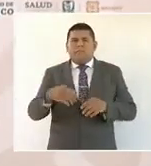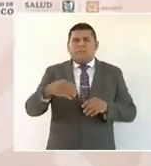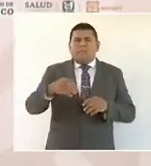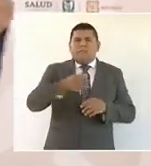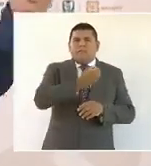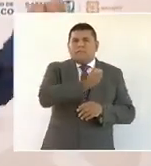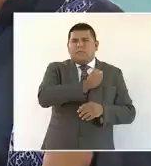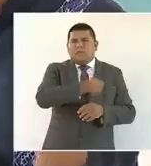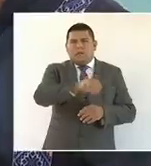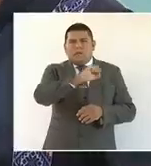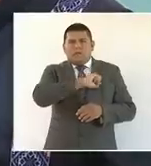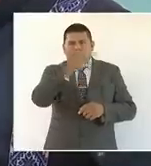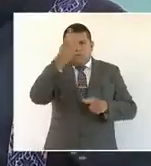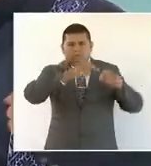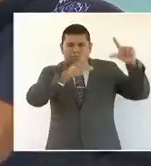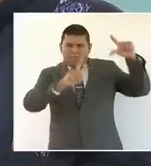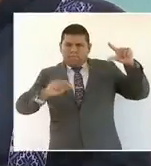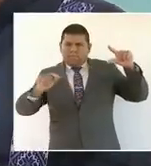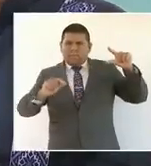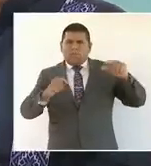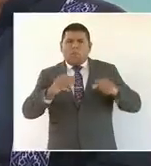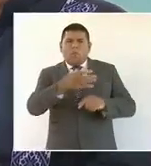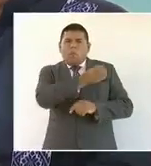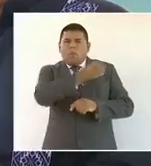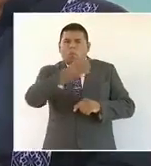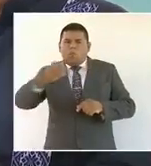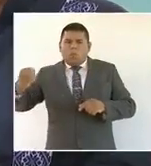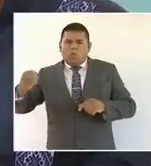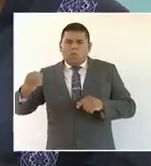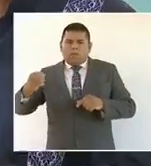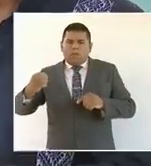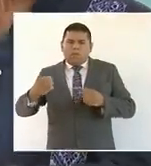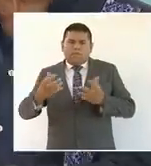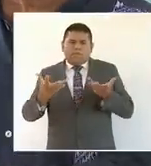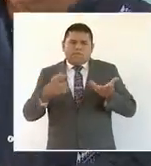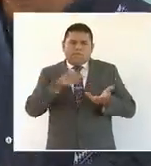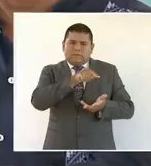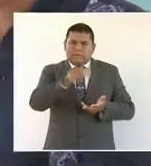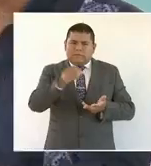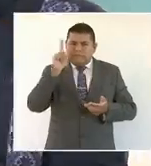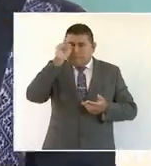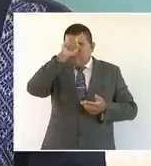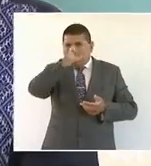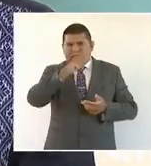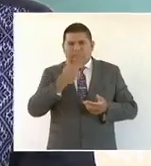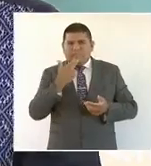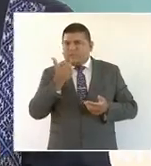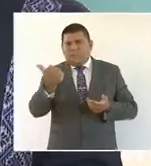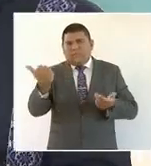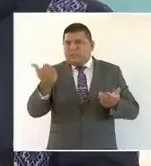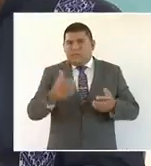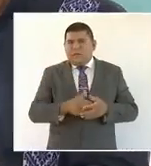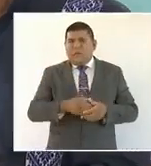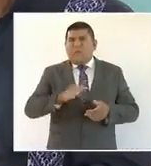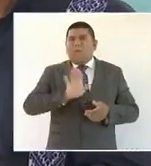salud que está en los suelos? Porque lo que había era una gran simulación.